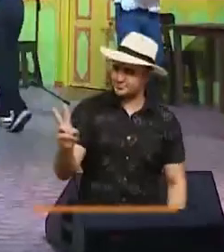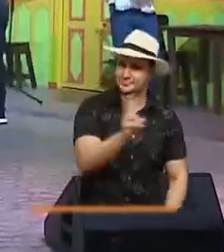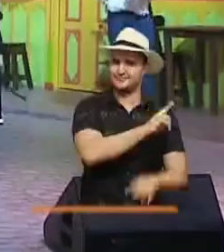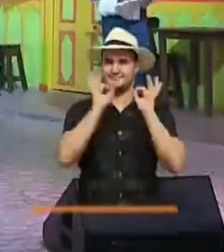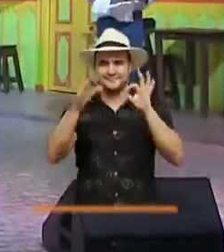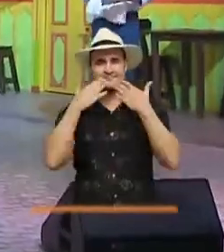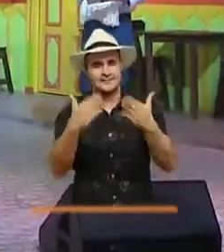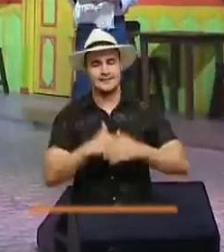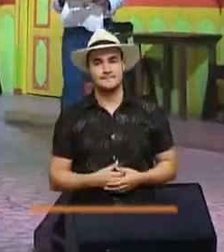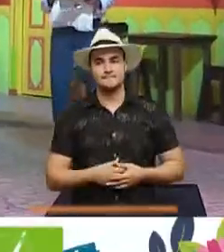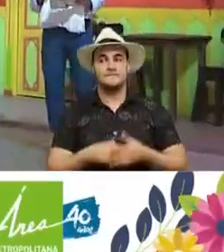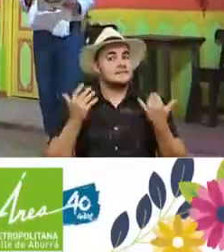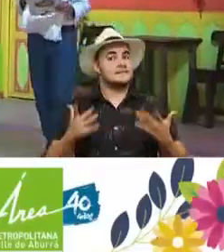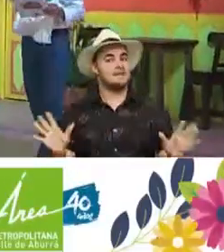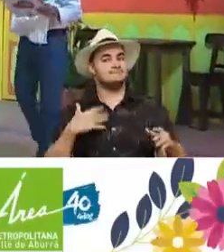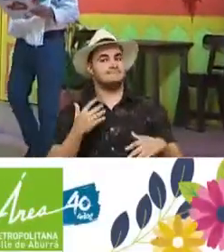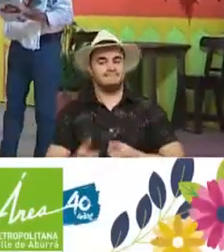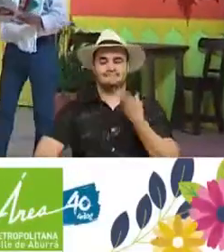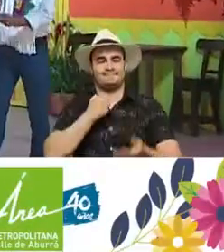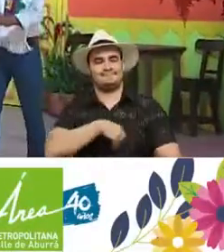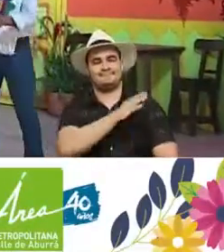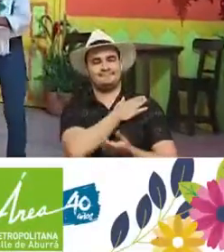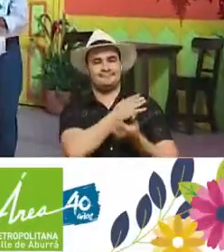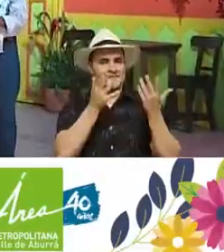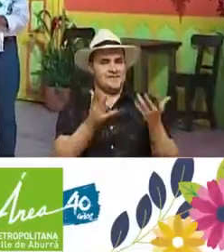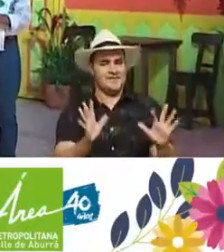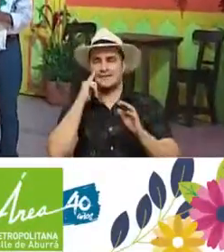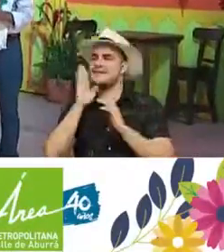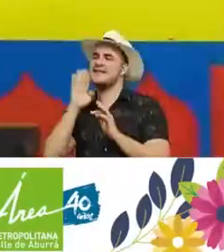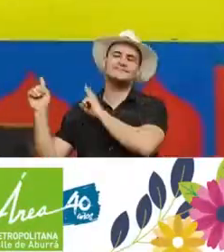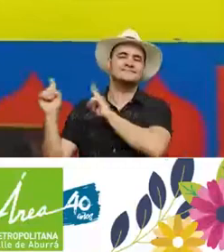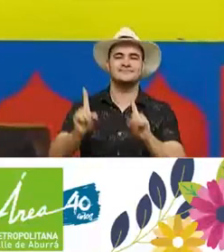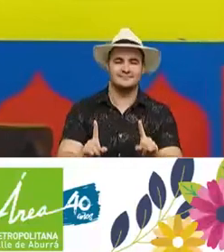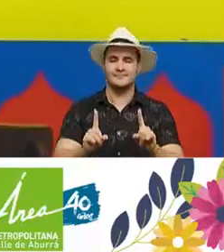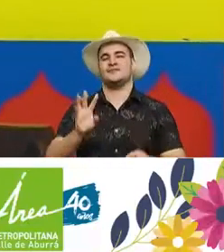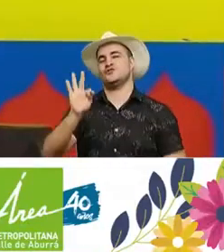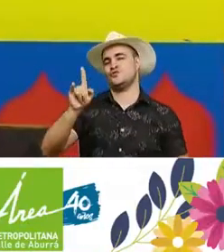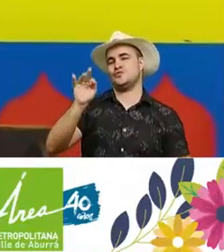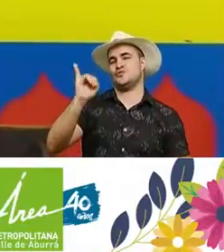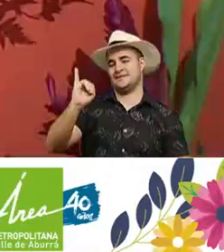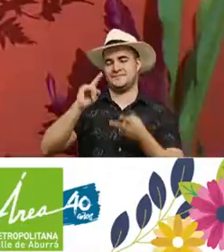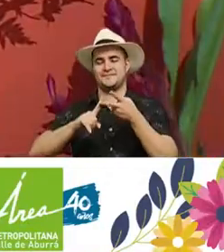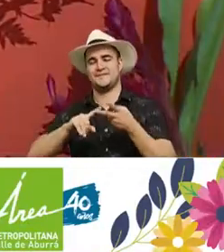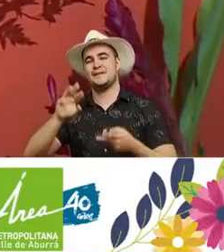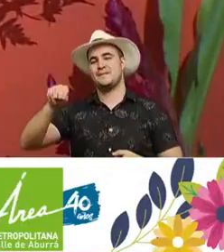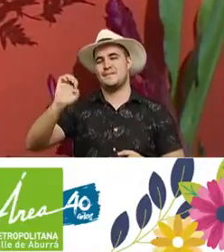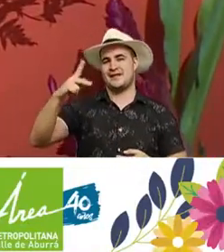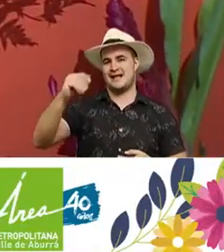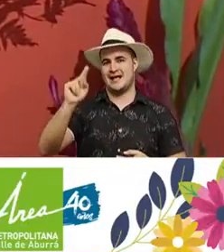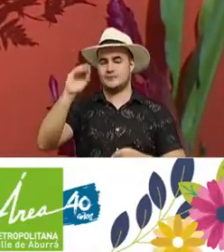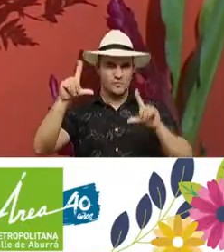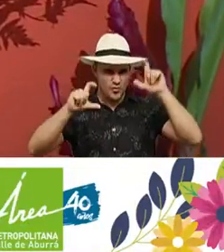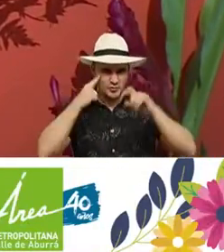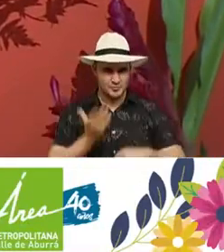trovadores. Y este es el momento para que vengan aquí Tutti Frutti y Mecato. Y ahí está la imagen para